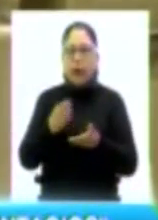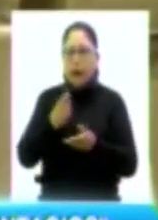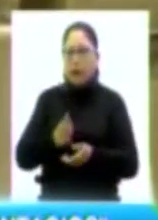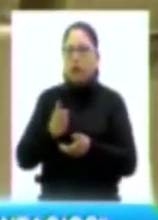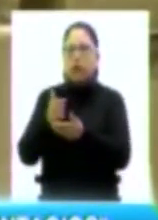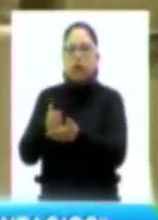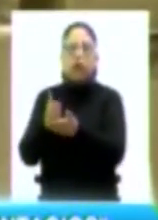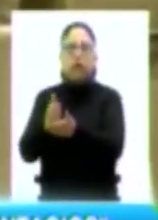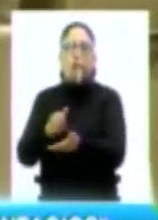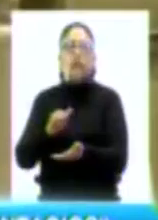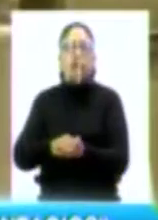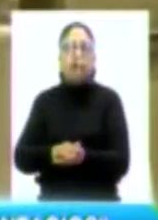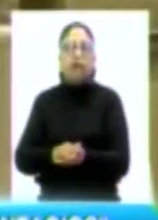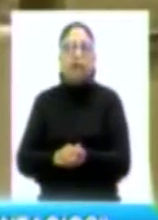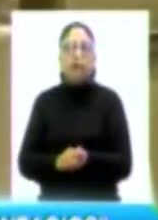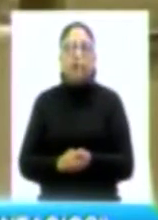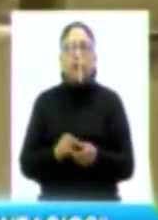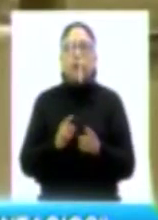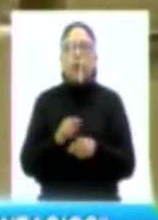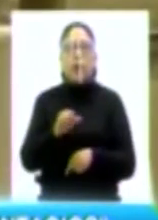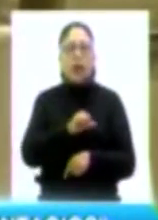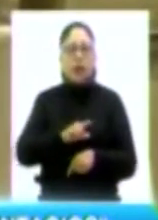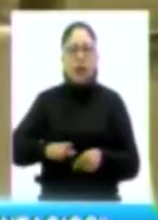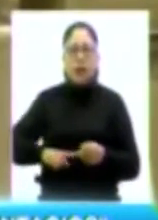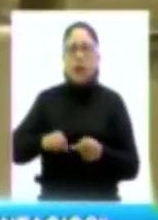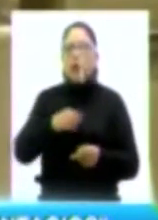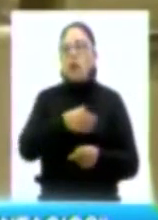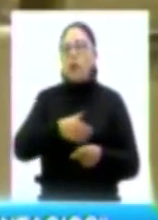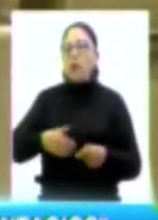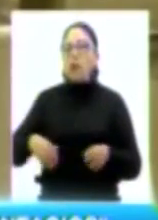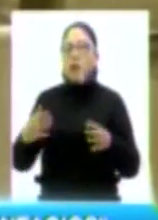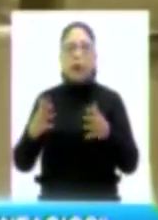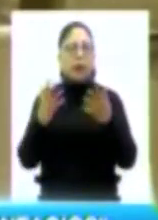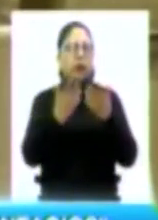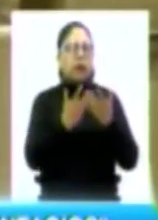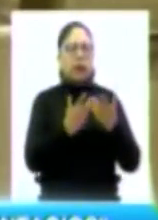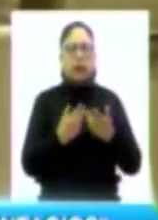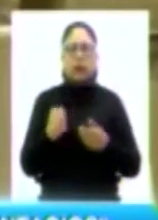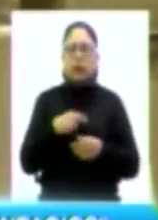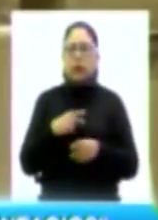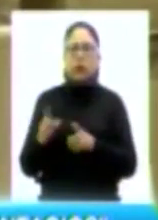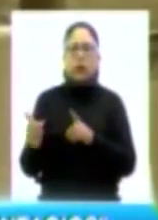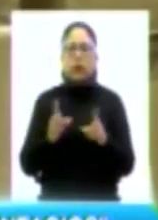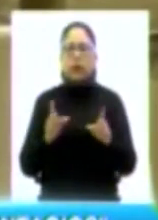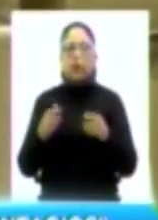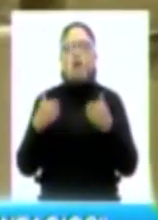las alcaldías y las gobernaciones, que tenemos que estar listos ahí